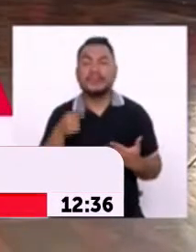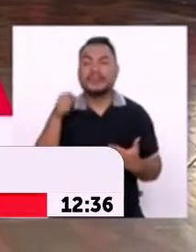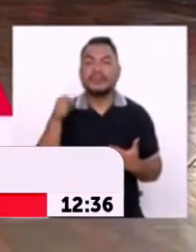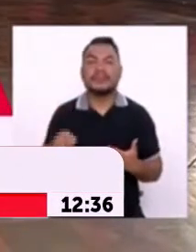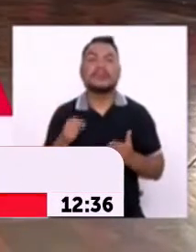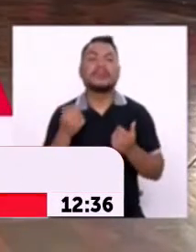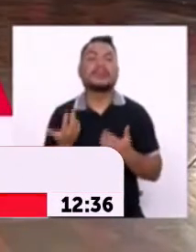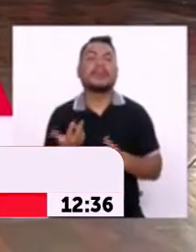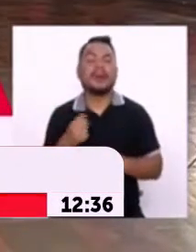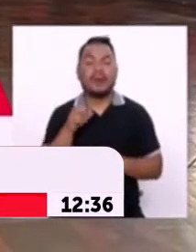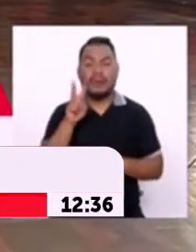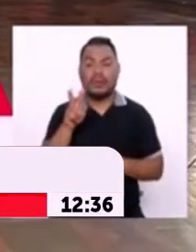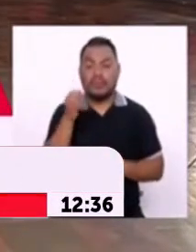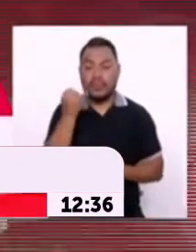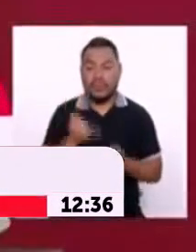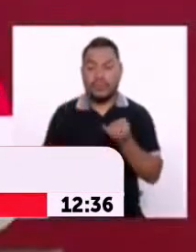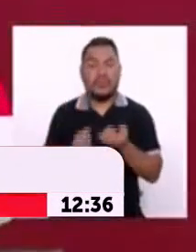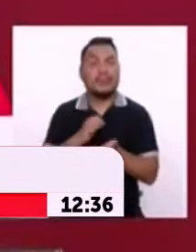de estos